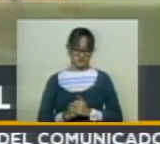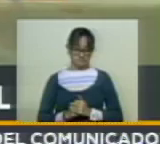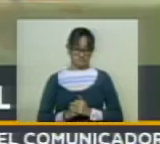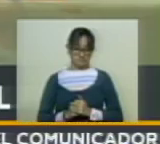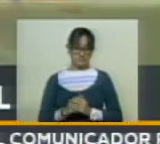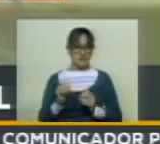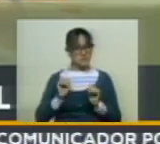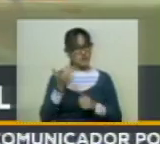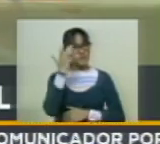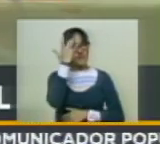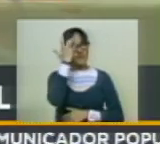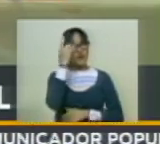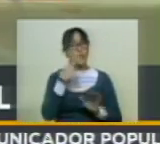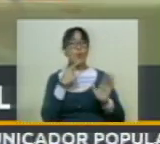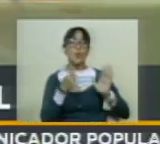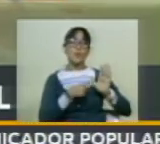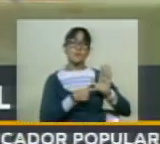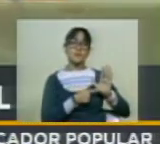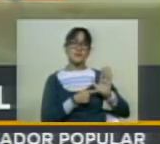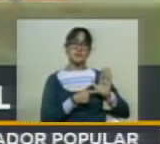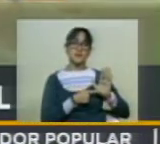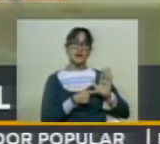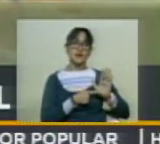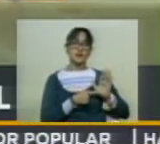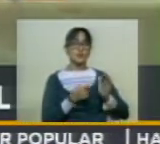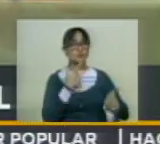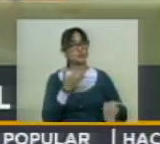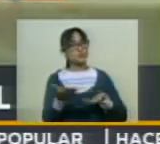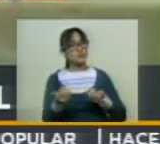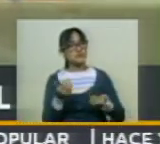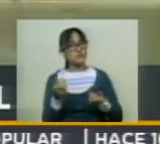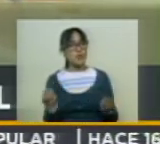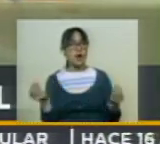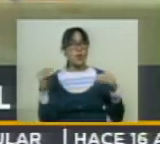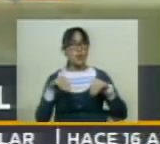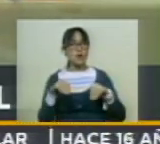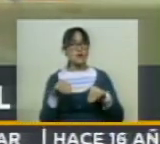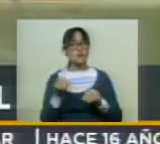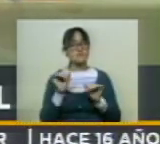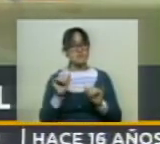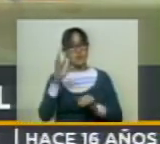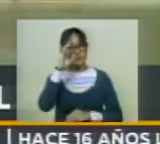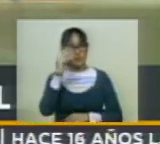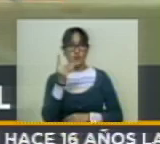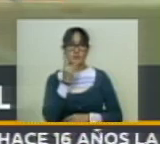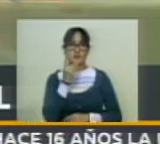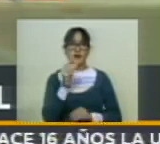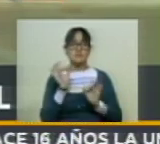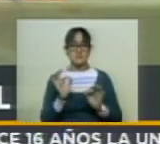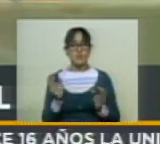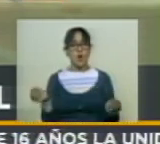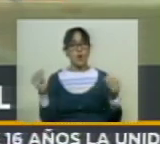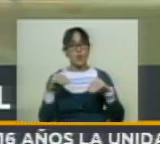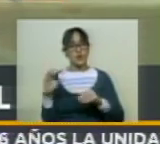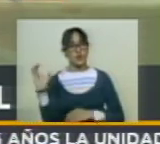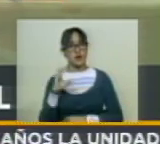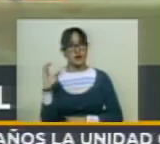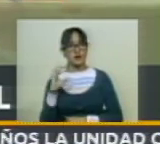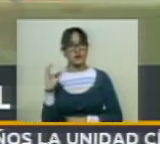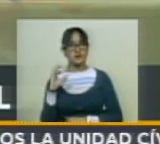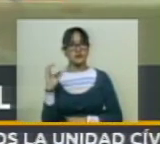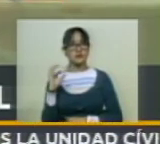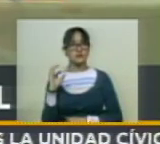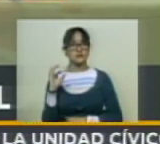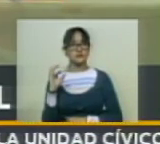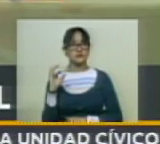desde febrero, en cumplimiento y en solicitud del acuerdo de Santo Domingo, ratificado en el acuerdo de Caracas. Hubo